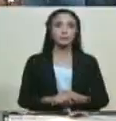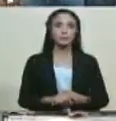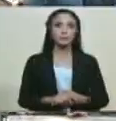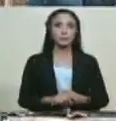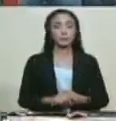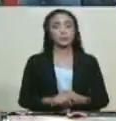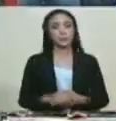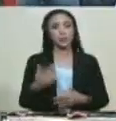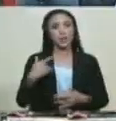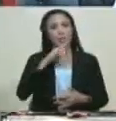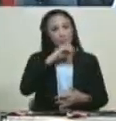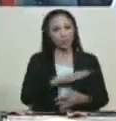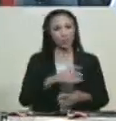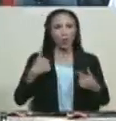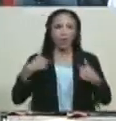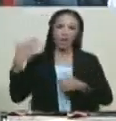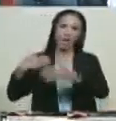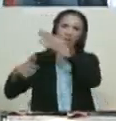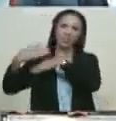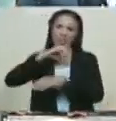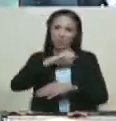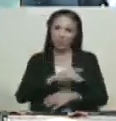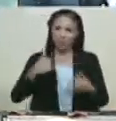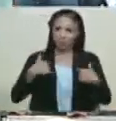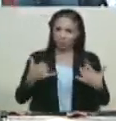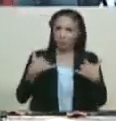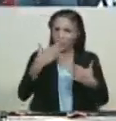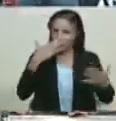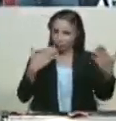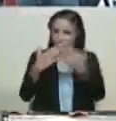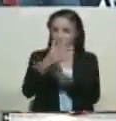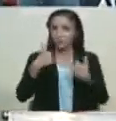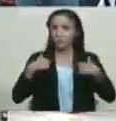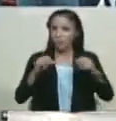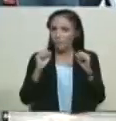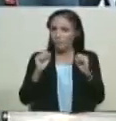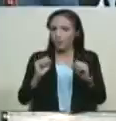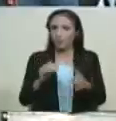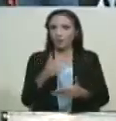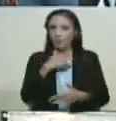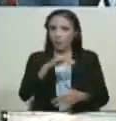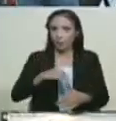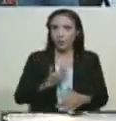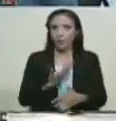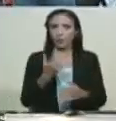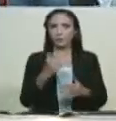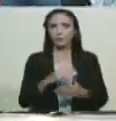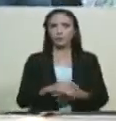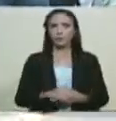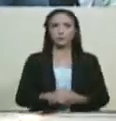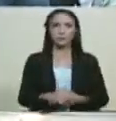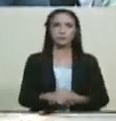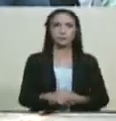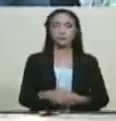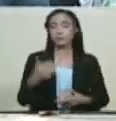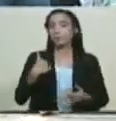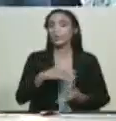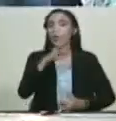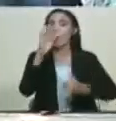por la historia grande de este pueblo para dar hasta mi último